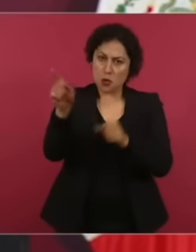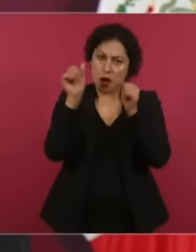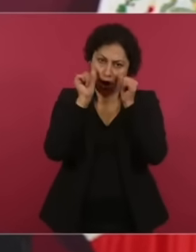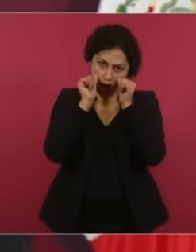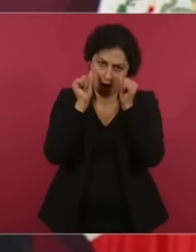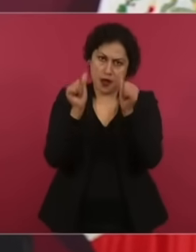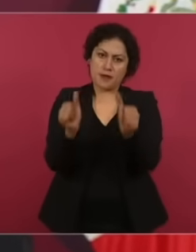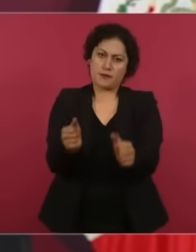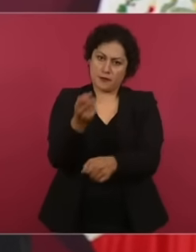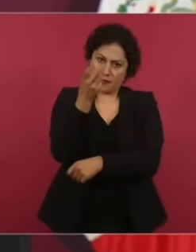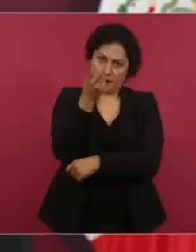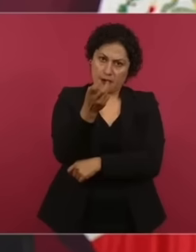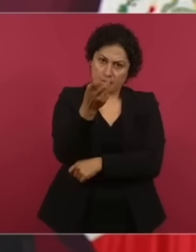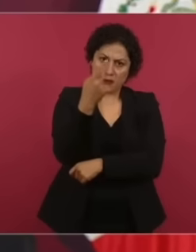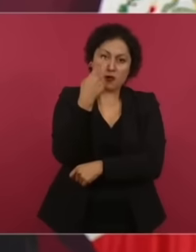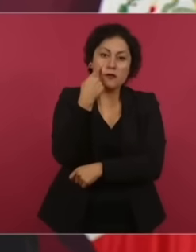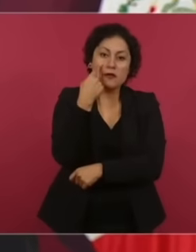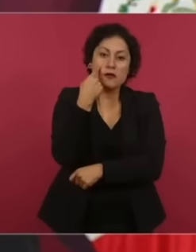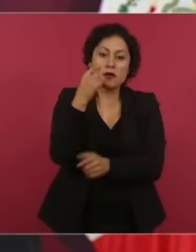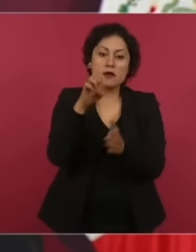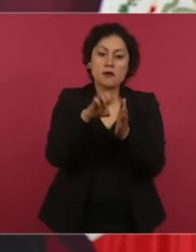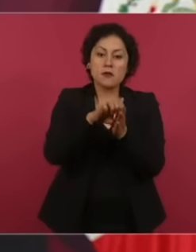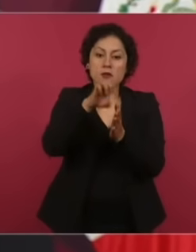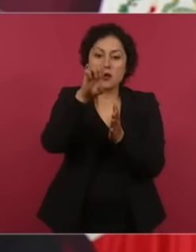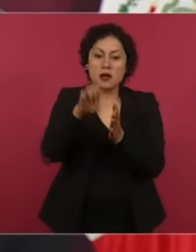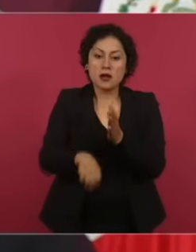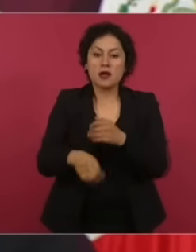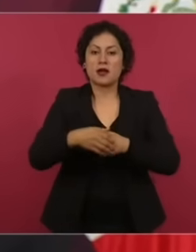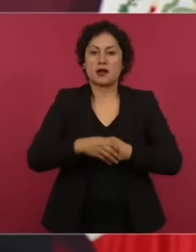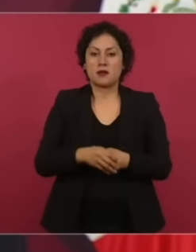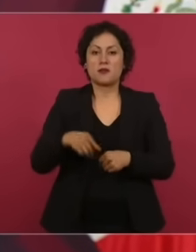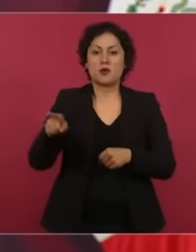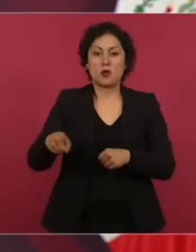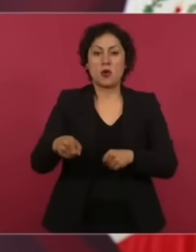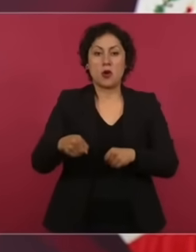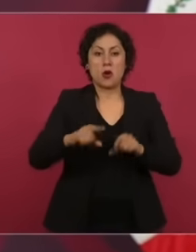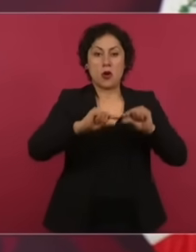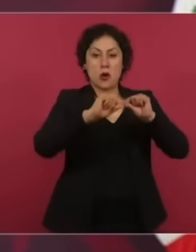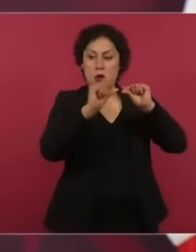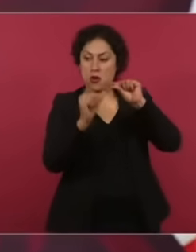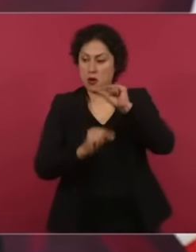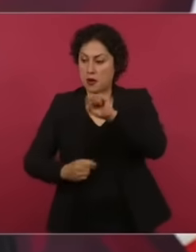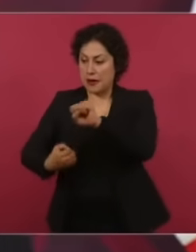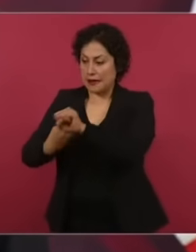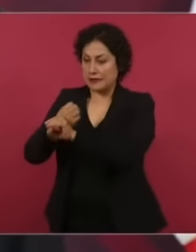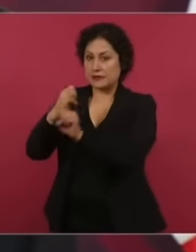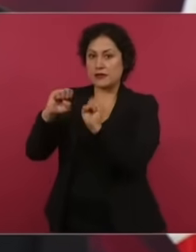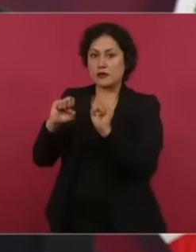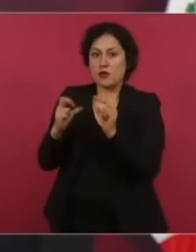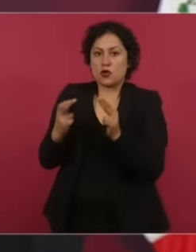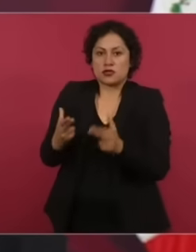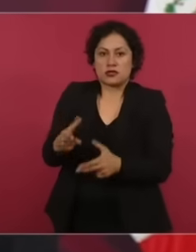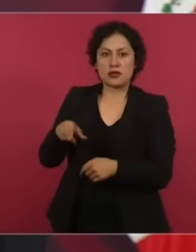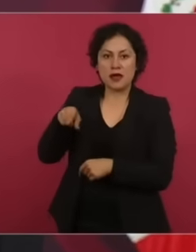que Chiapas fue el estado de la República en donde más se redujo